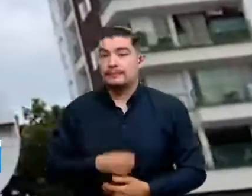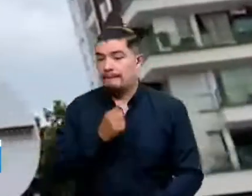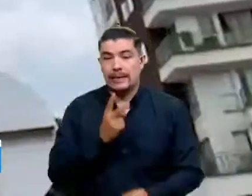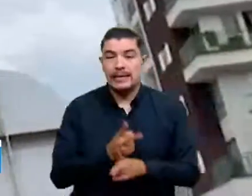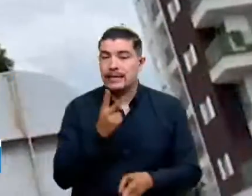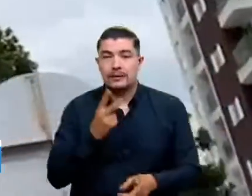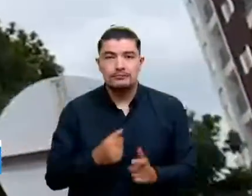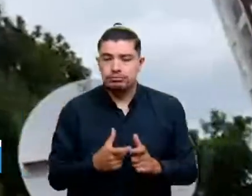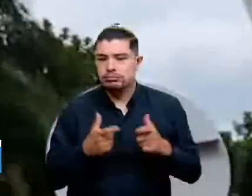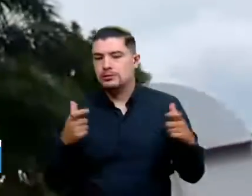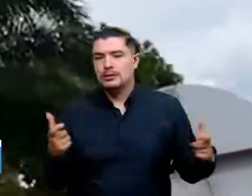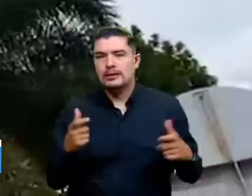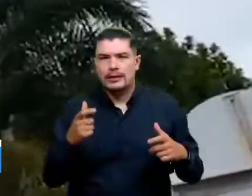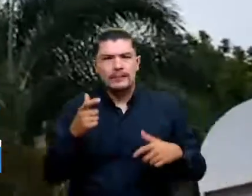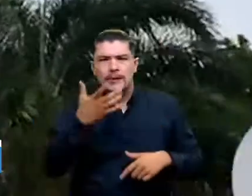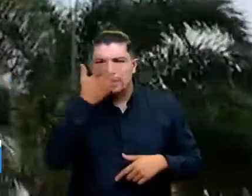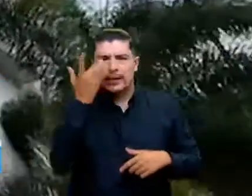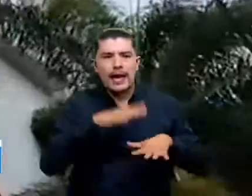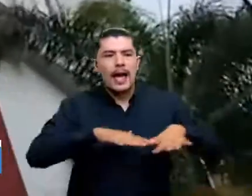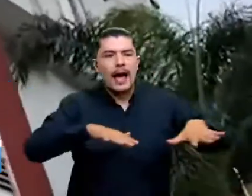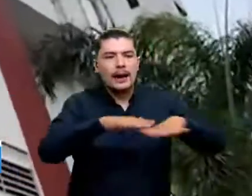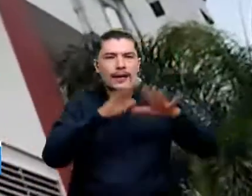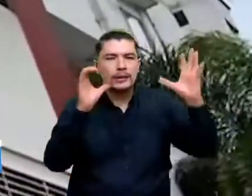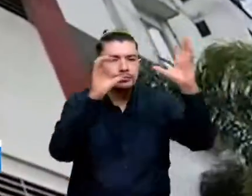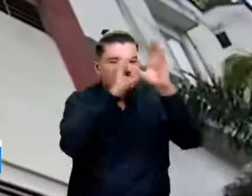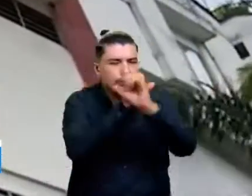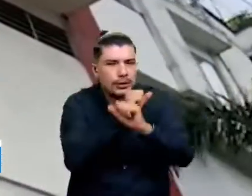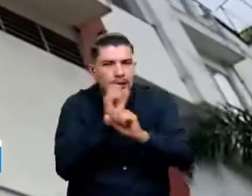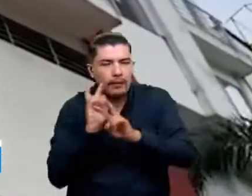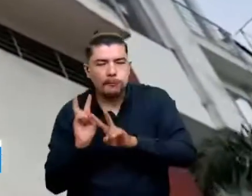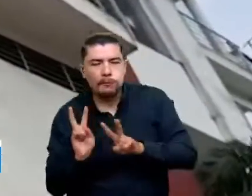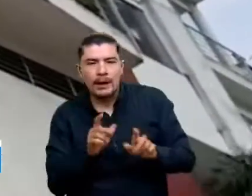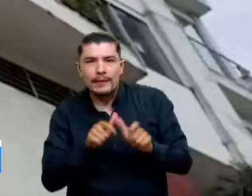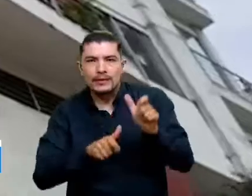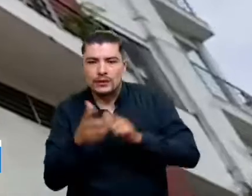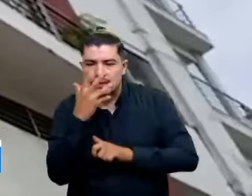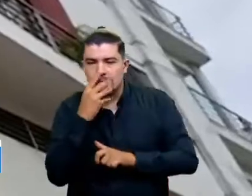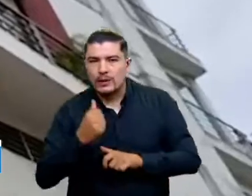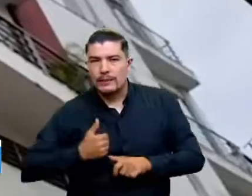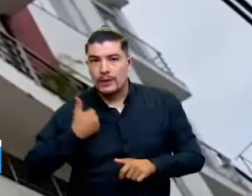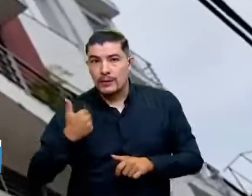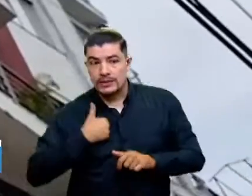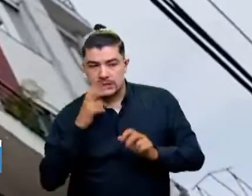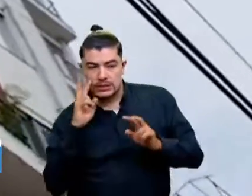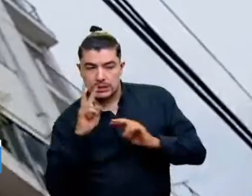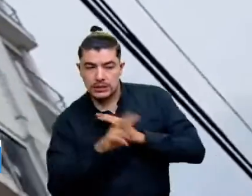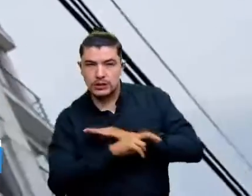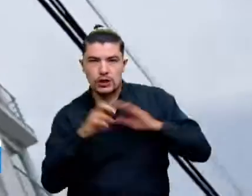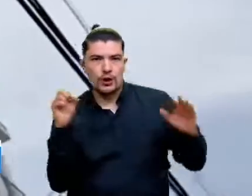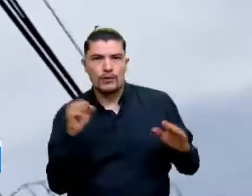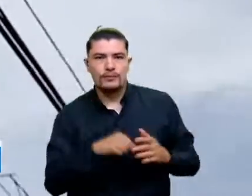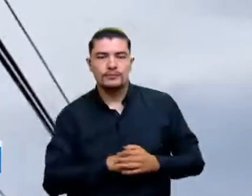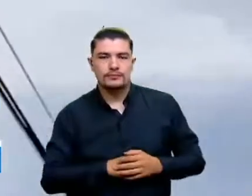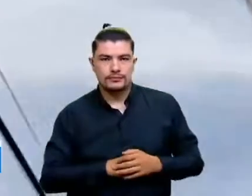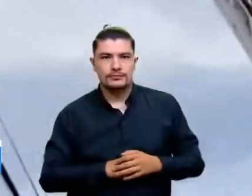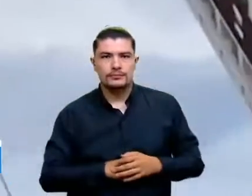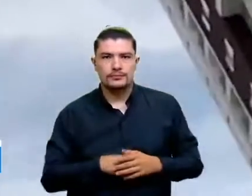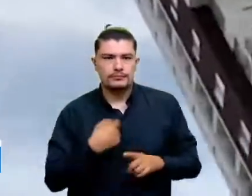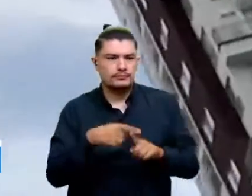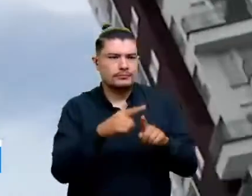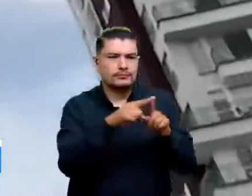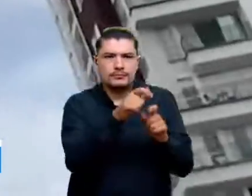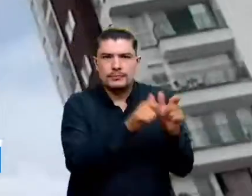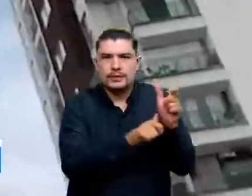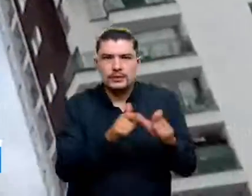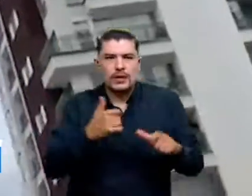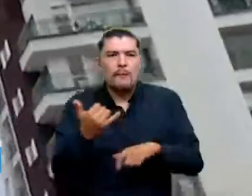La inseguridad obviamente, porque la oscuridad se presta para el robo constante a residentes, a transeúntes y propios y